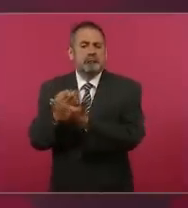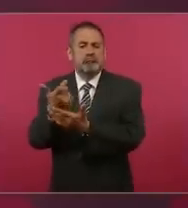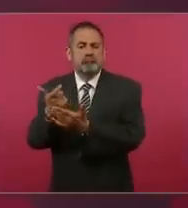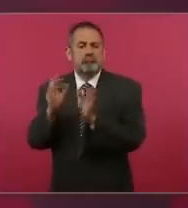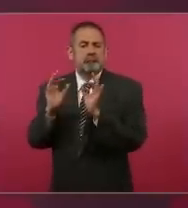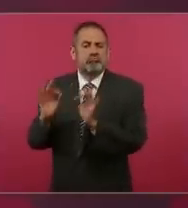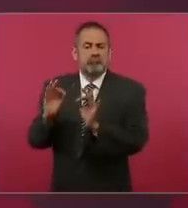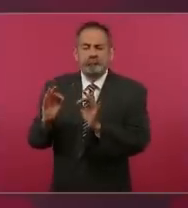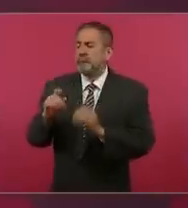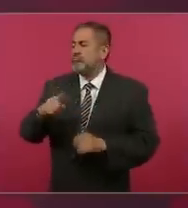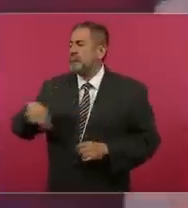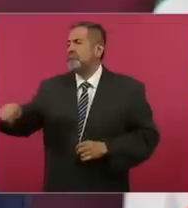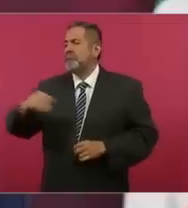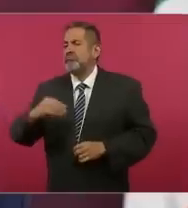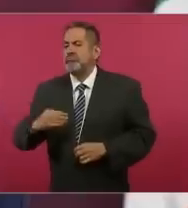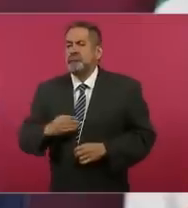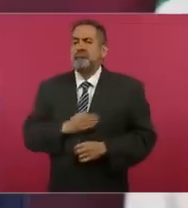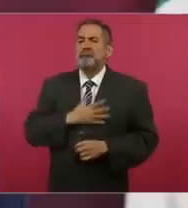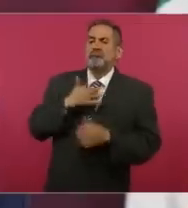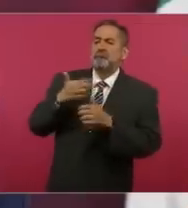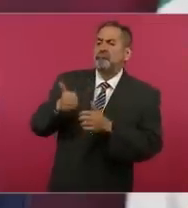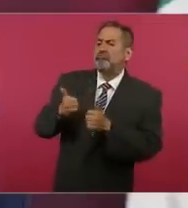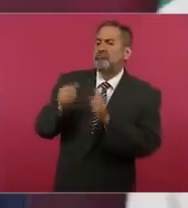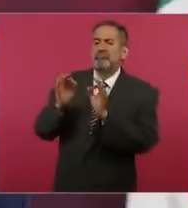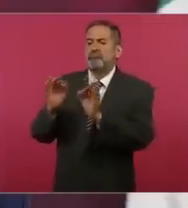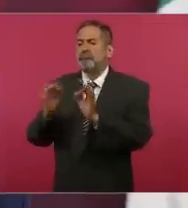hay bienestar en el país